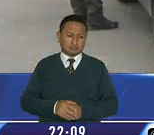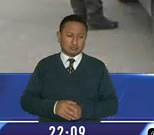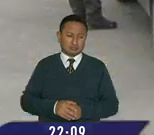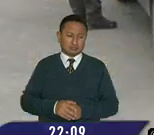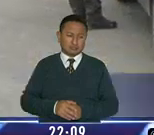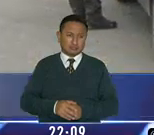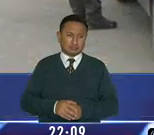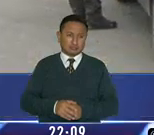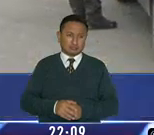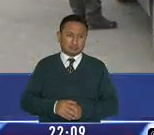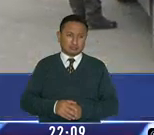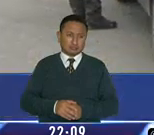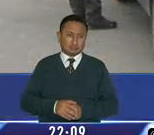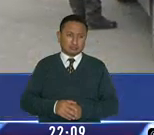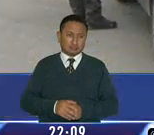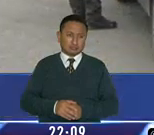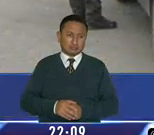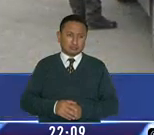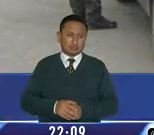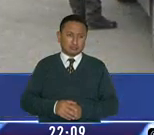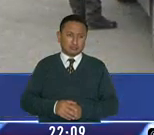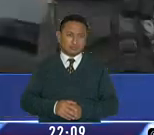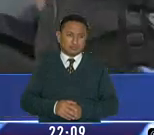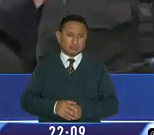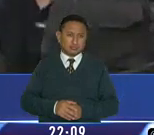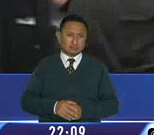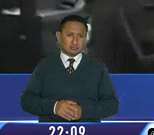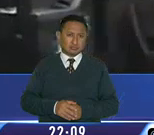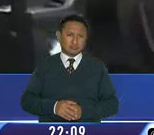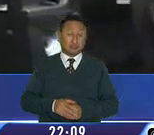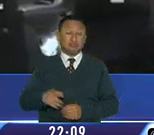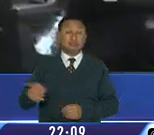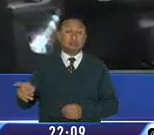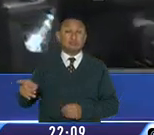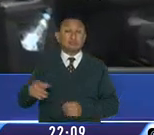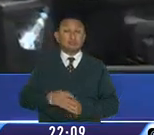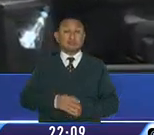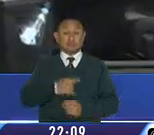carro. Y de ahí el chino quiso cerrar la puerta y el ladrón le jaló la puerta